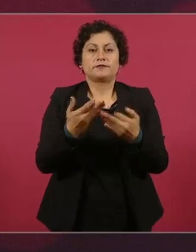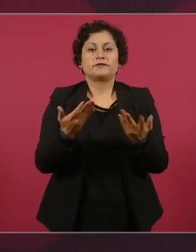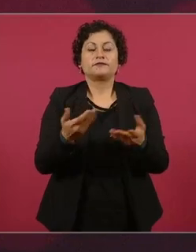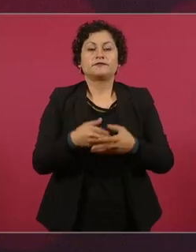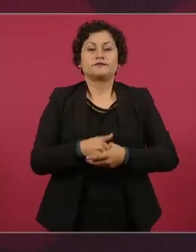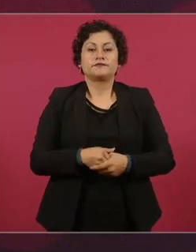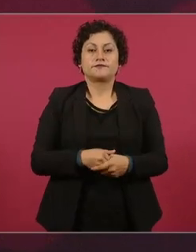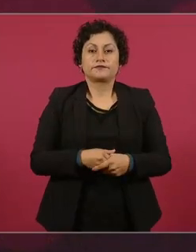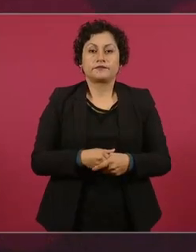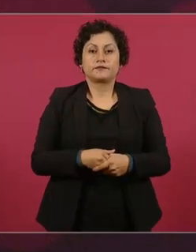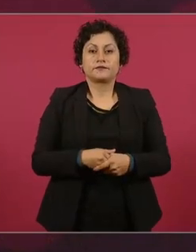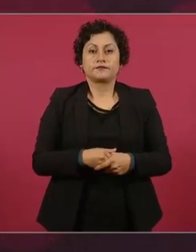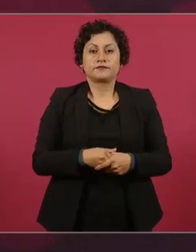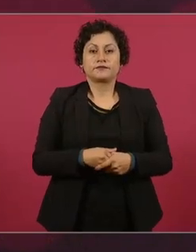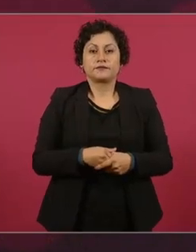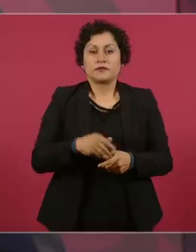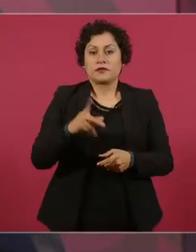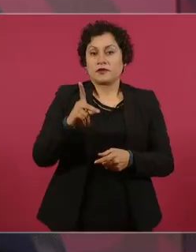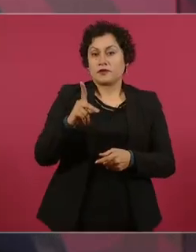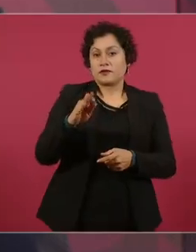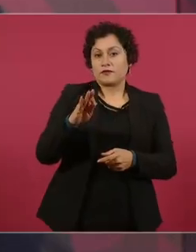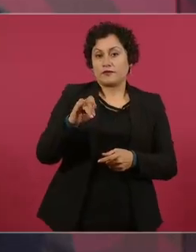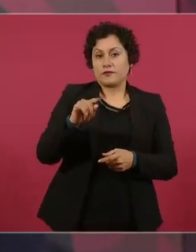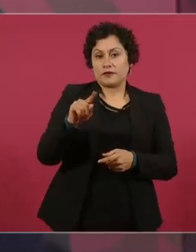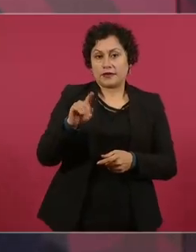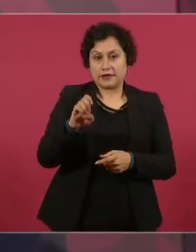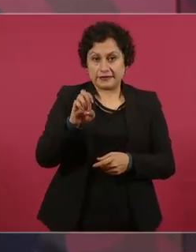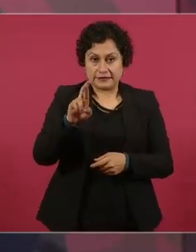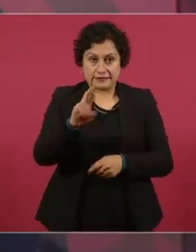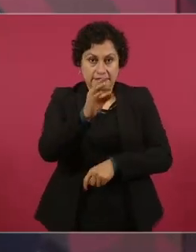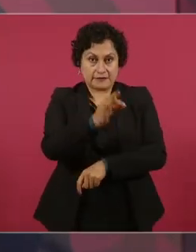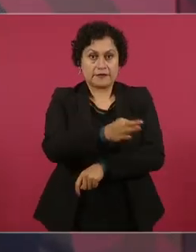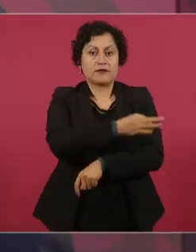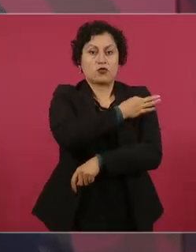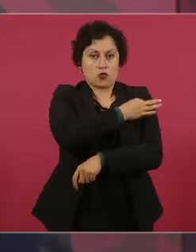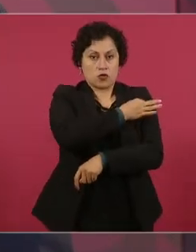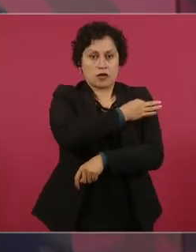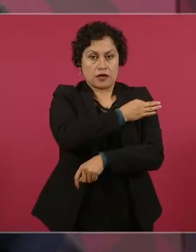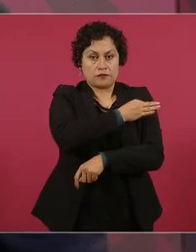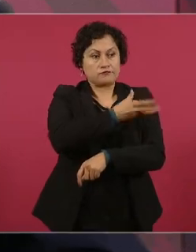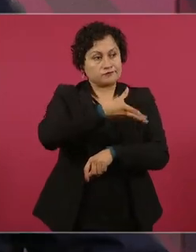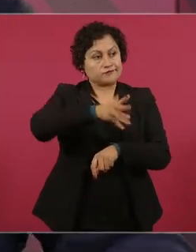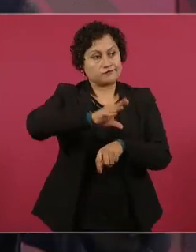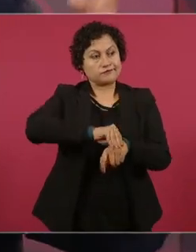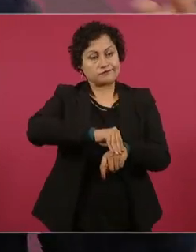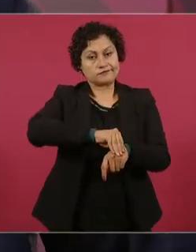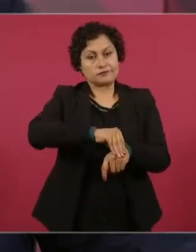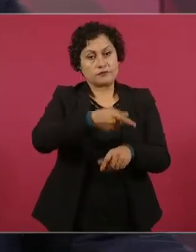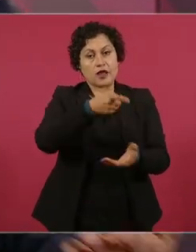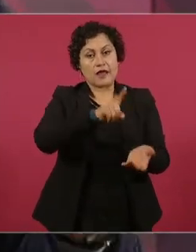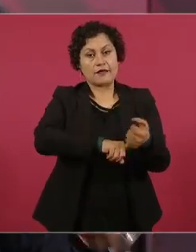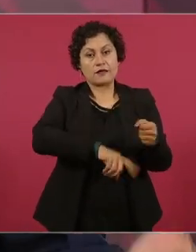Pfizer para que las farmacias puedan ver, pues, claro,